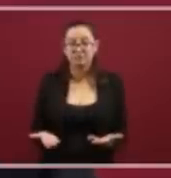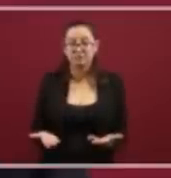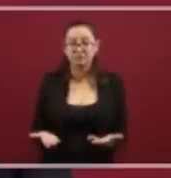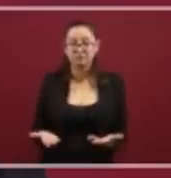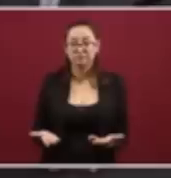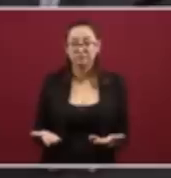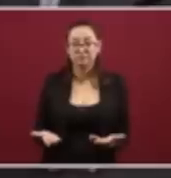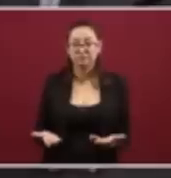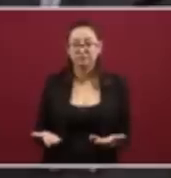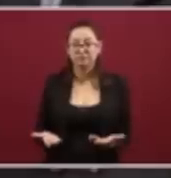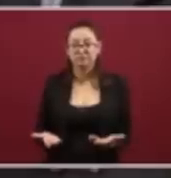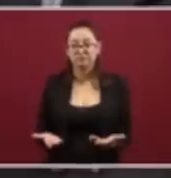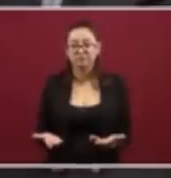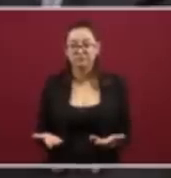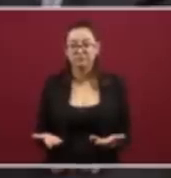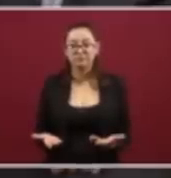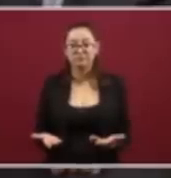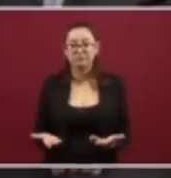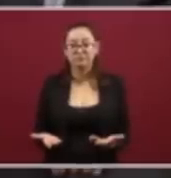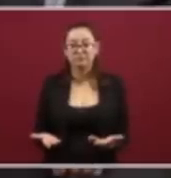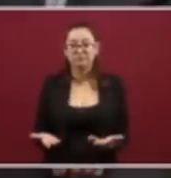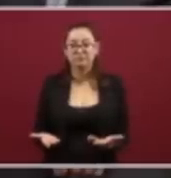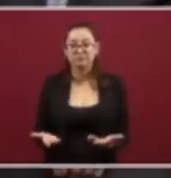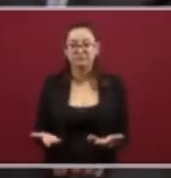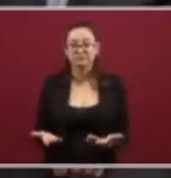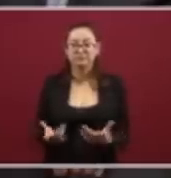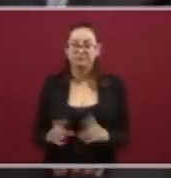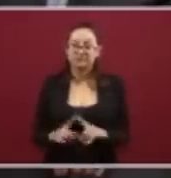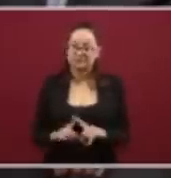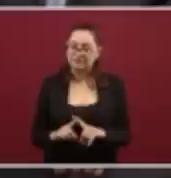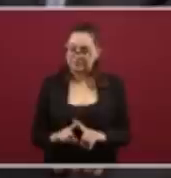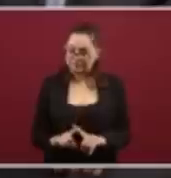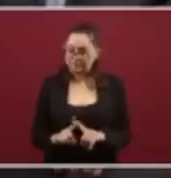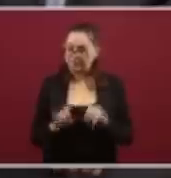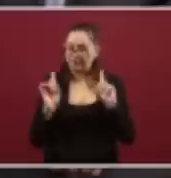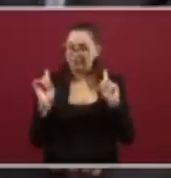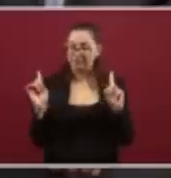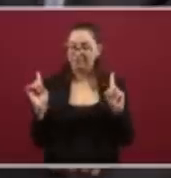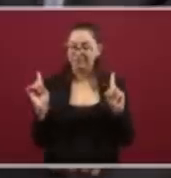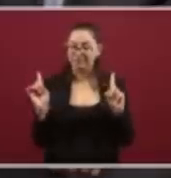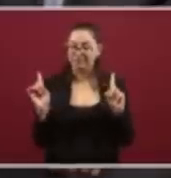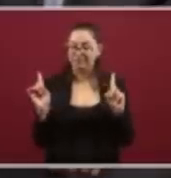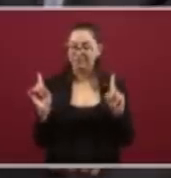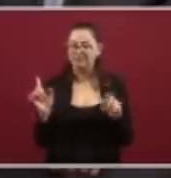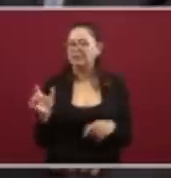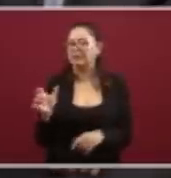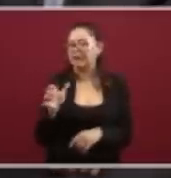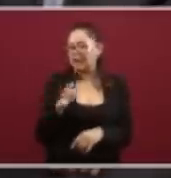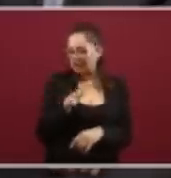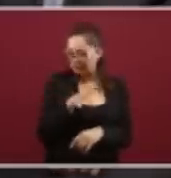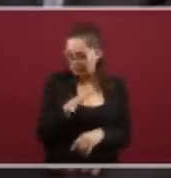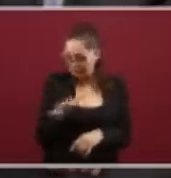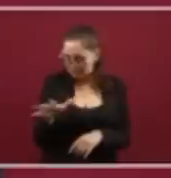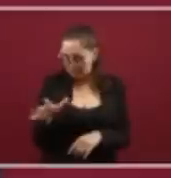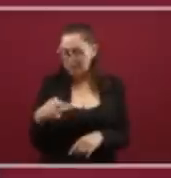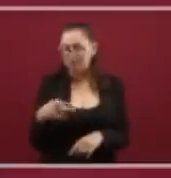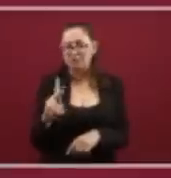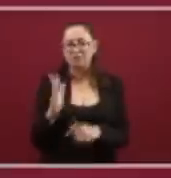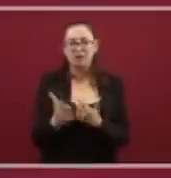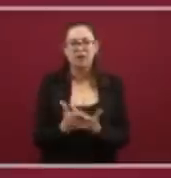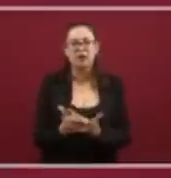no así por eso hablo términos muy generales pero ahora